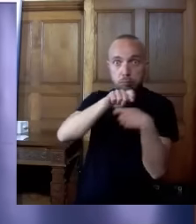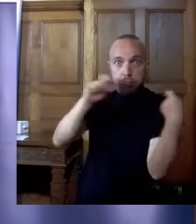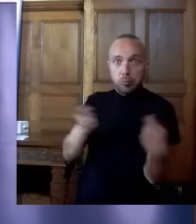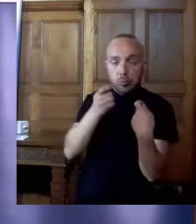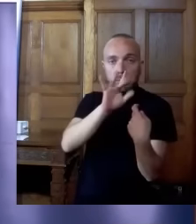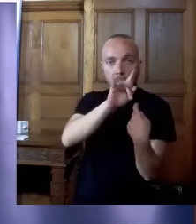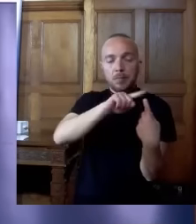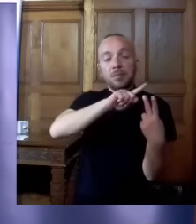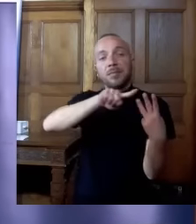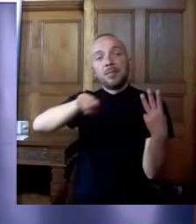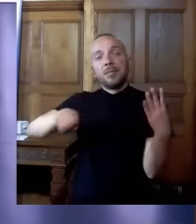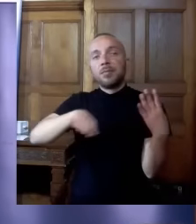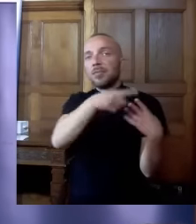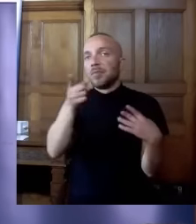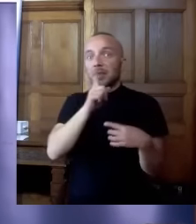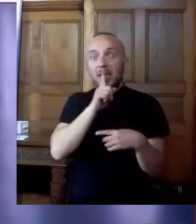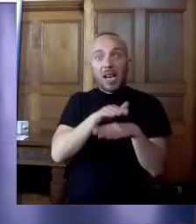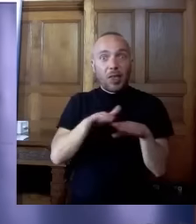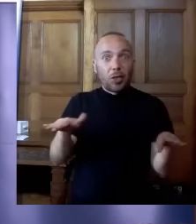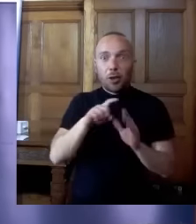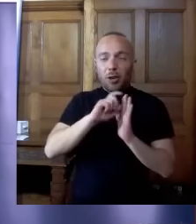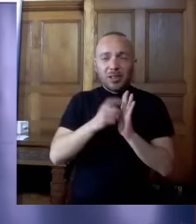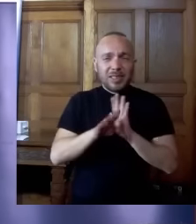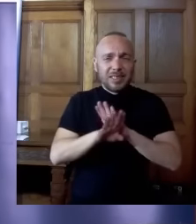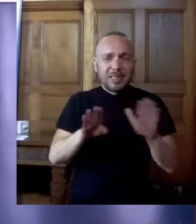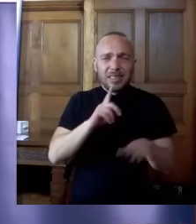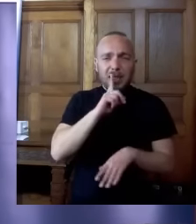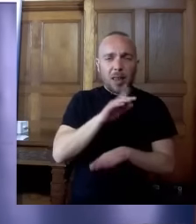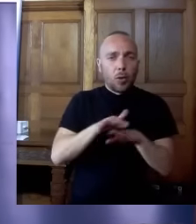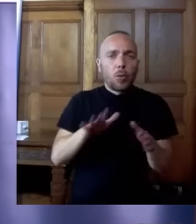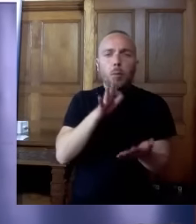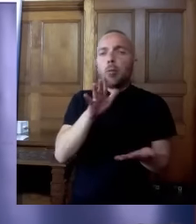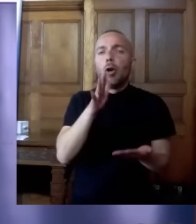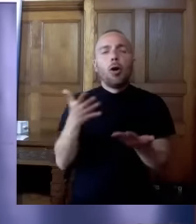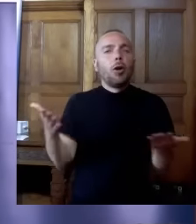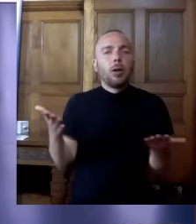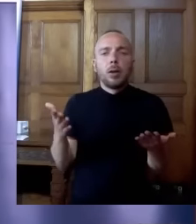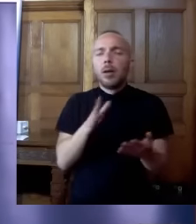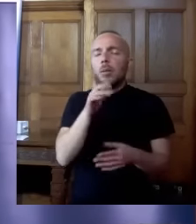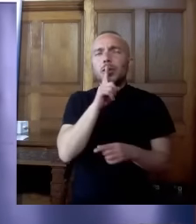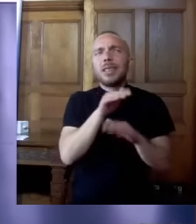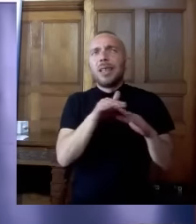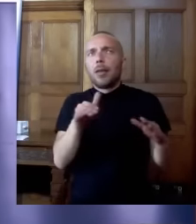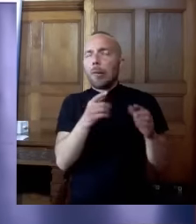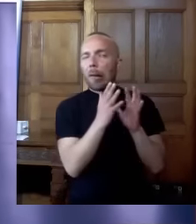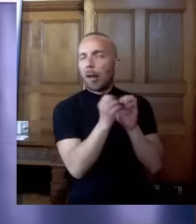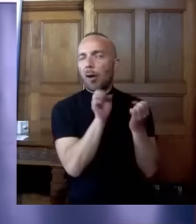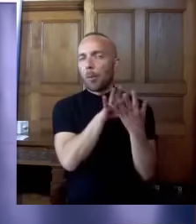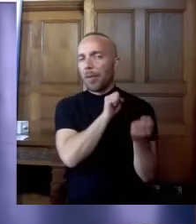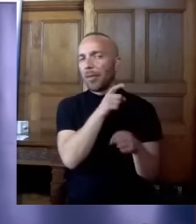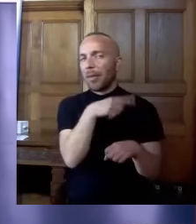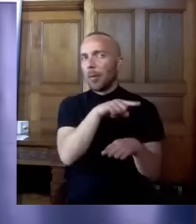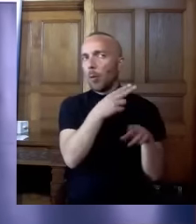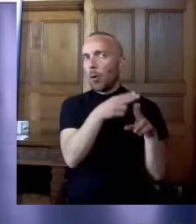de los demás silencio absoluto silencio absoluto Por qué este silencio por qué porque esta complicidad con esa política de